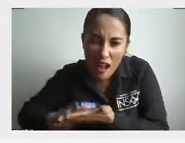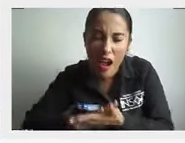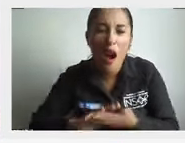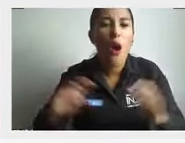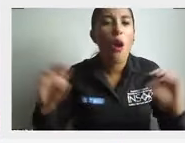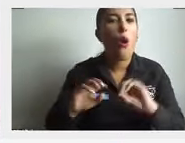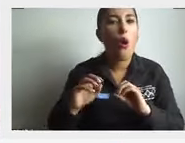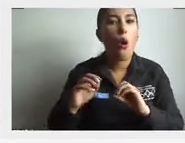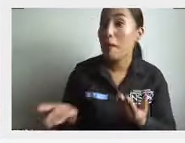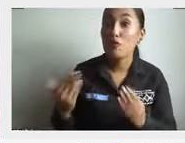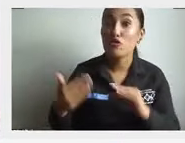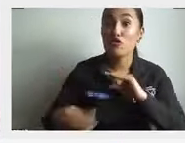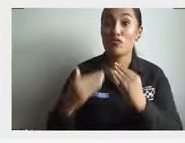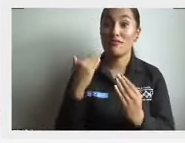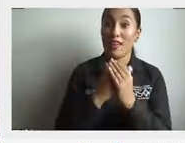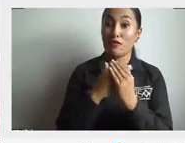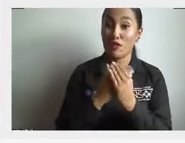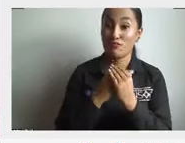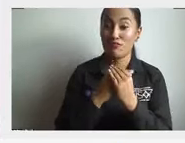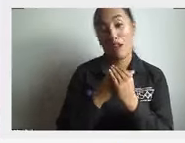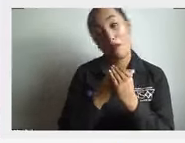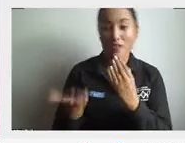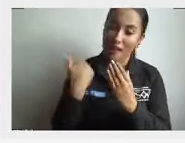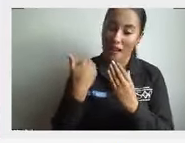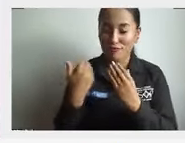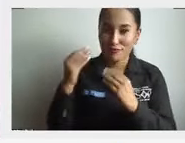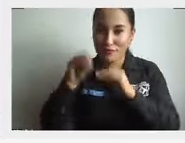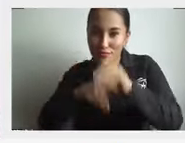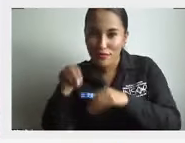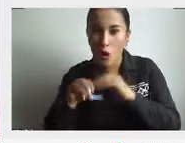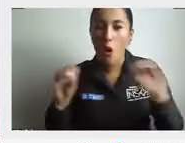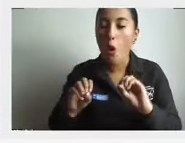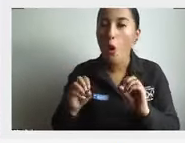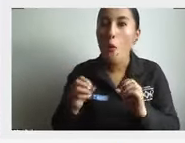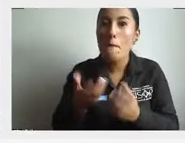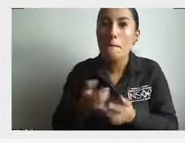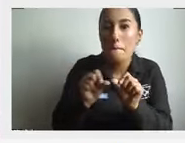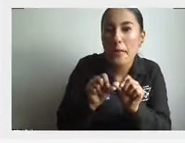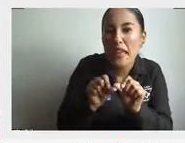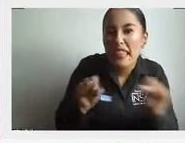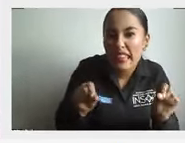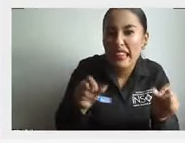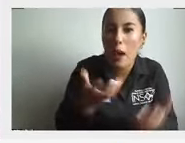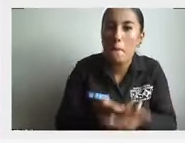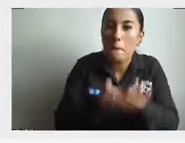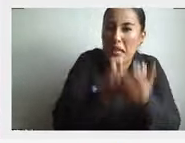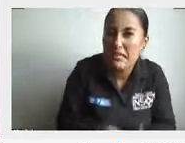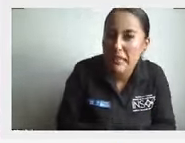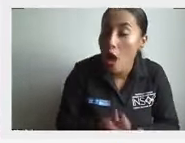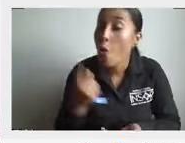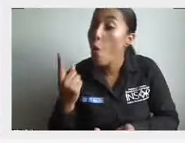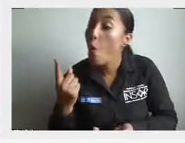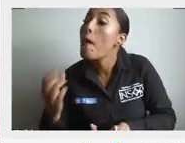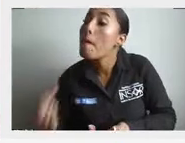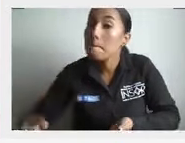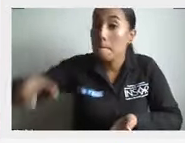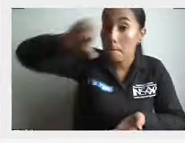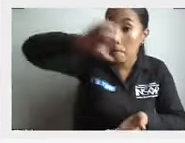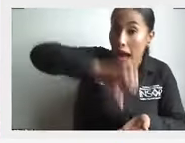cómo uno puede medir cantidades, solo échale una cucharada, un vaso, una taza. Todo eso son